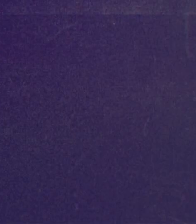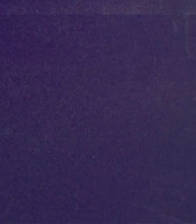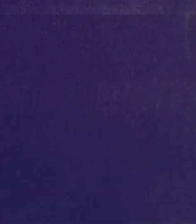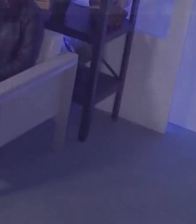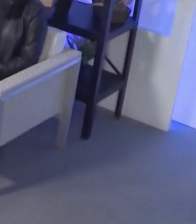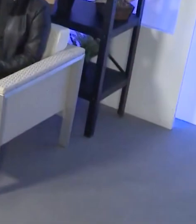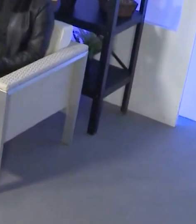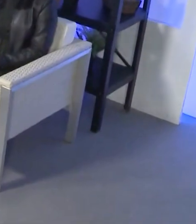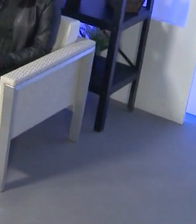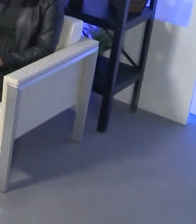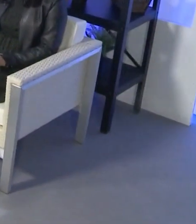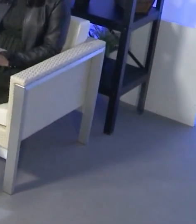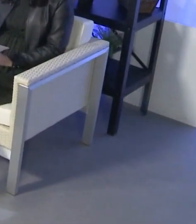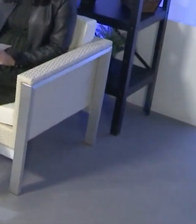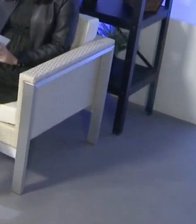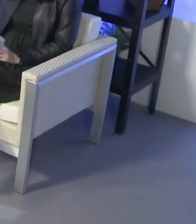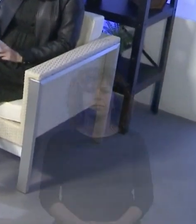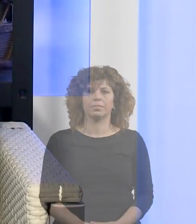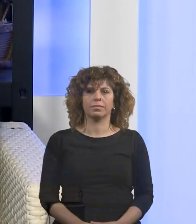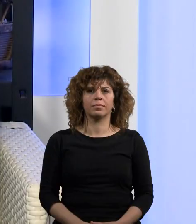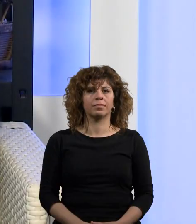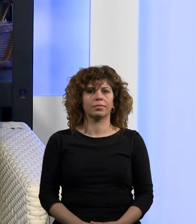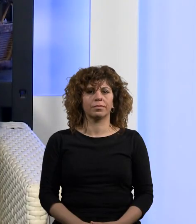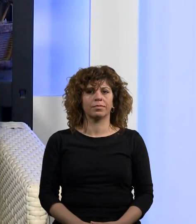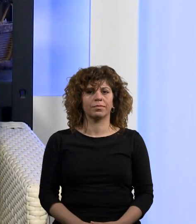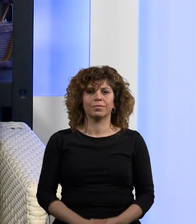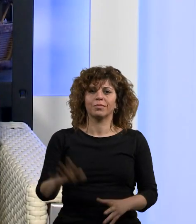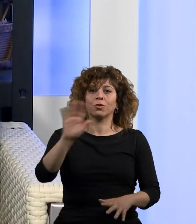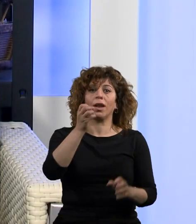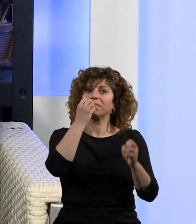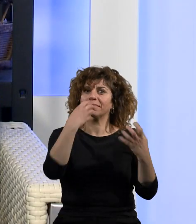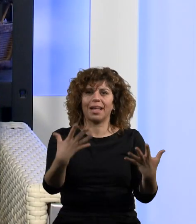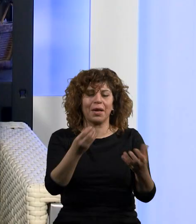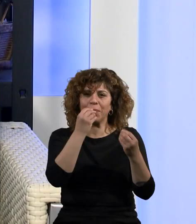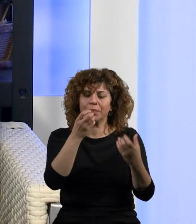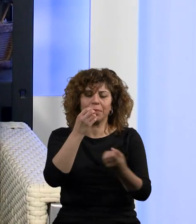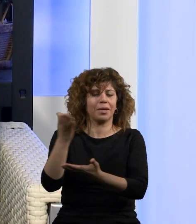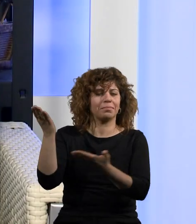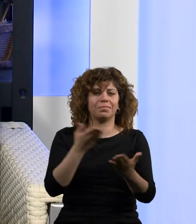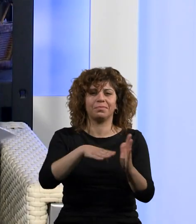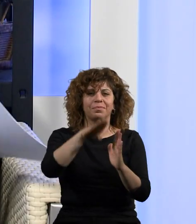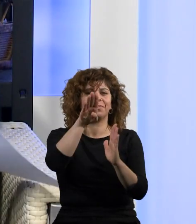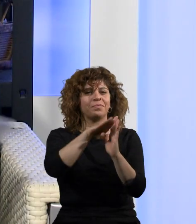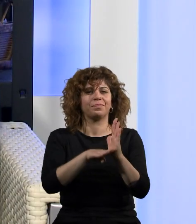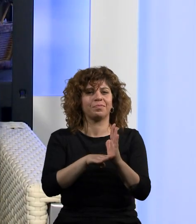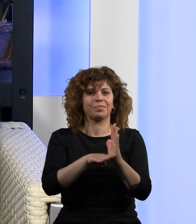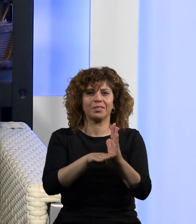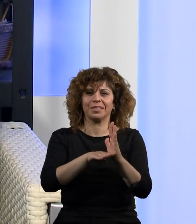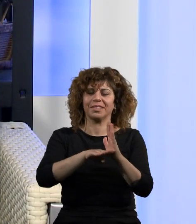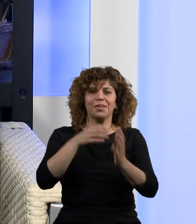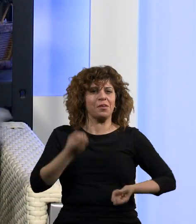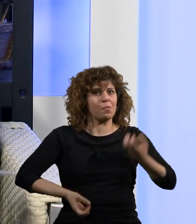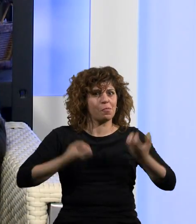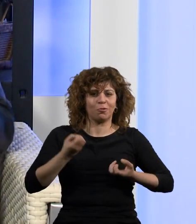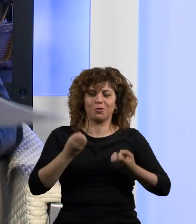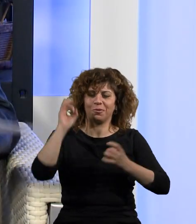rumba, como la Rosalía con altura. Hola, ¿qué tal? ¿Cómo están? Bienvenidos a un programa más de Impulso